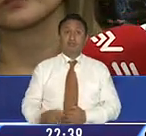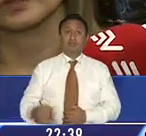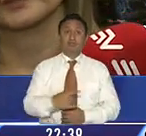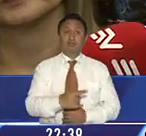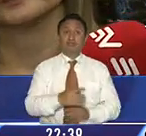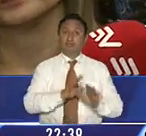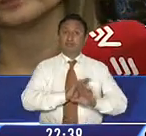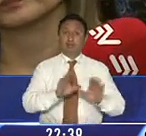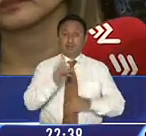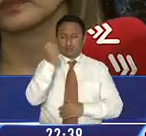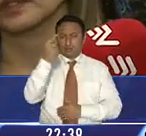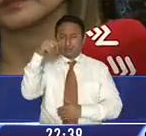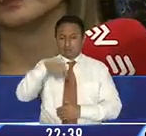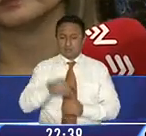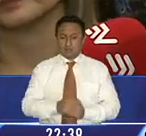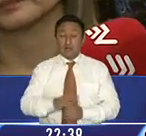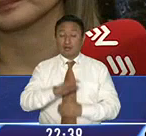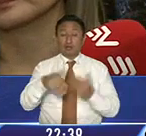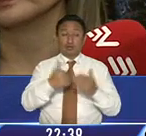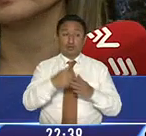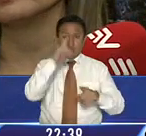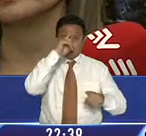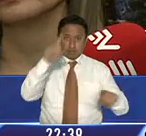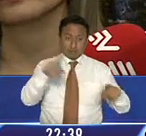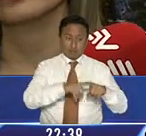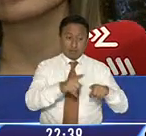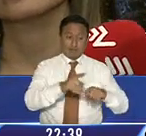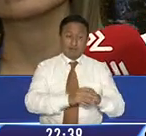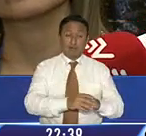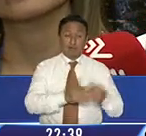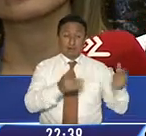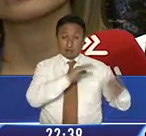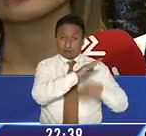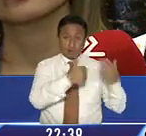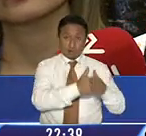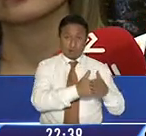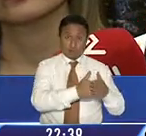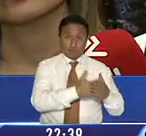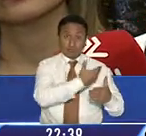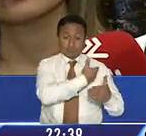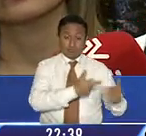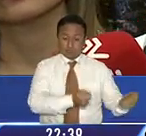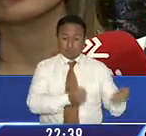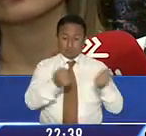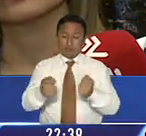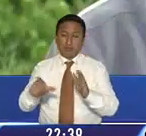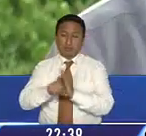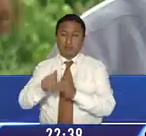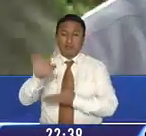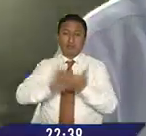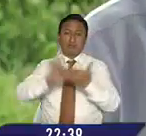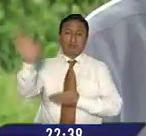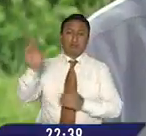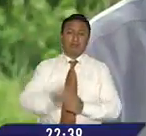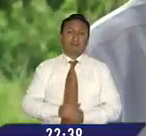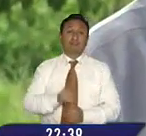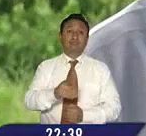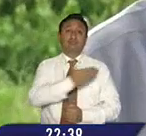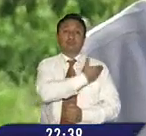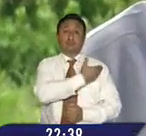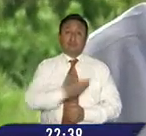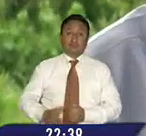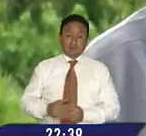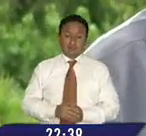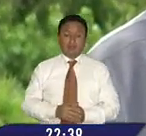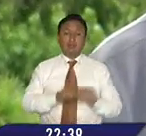por lo tanto se entiende un allanamiento tácito, lo cual hace que el veto pase en su totalidad por Ministerio de la Ley. El presidente Guillermo Lasso presentó